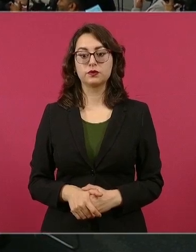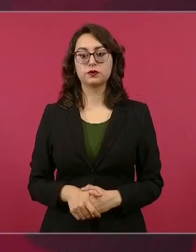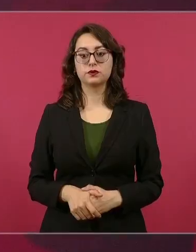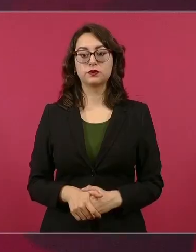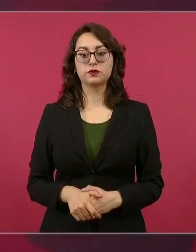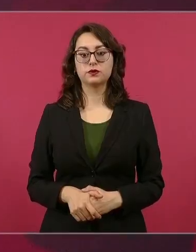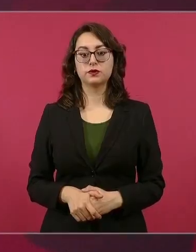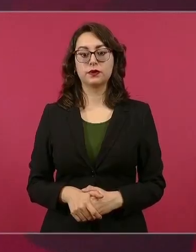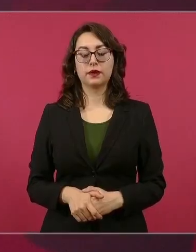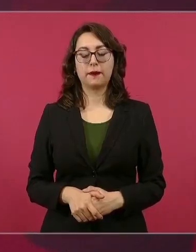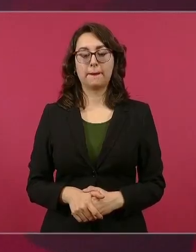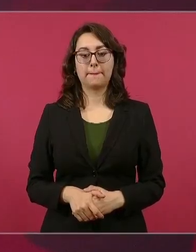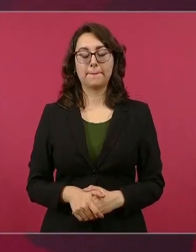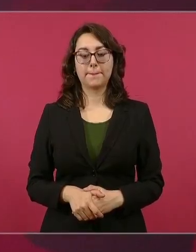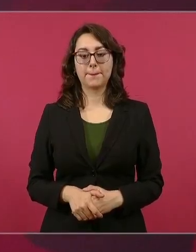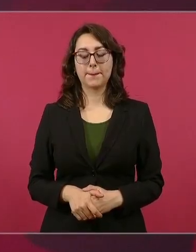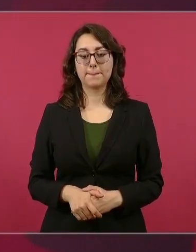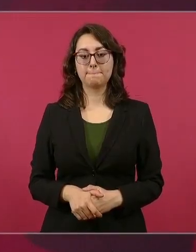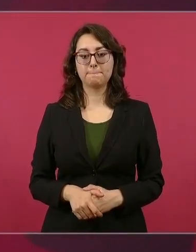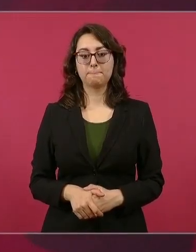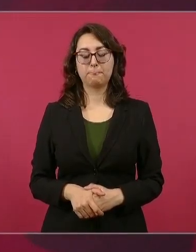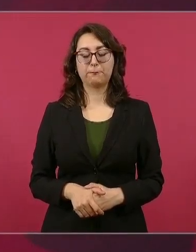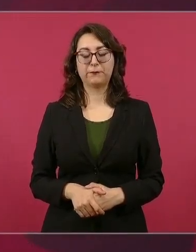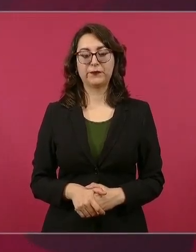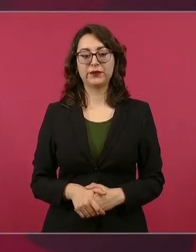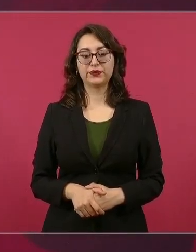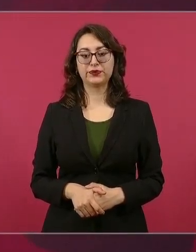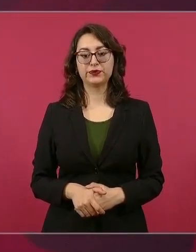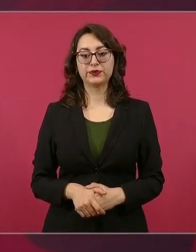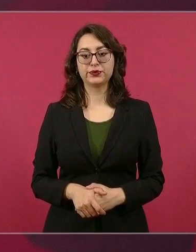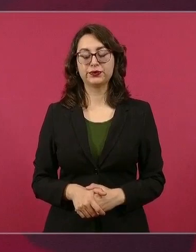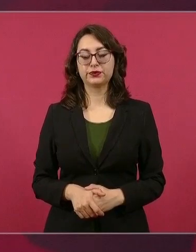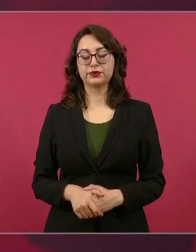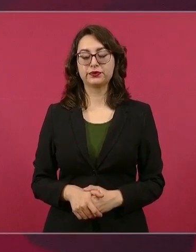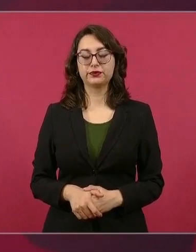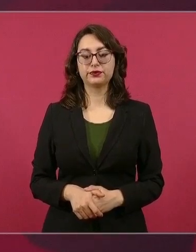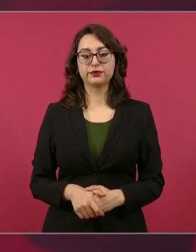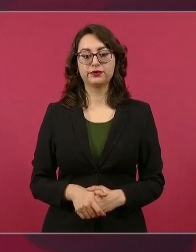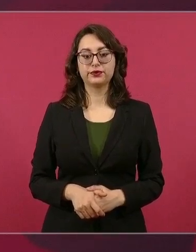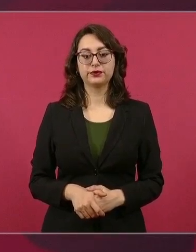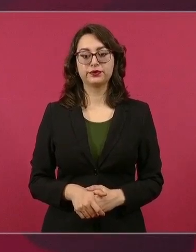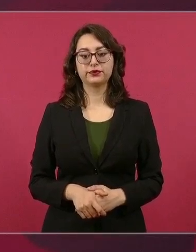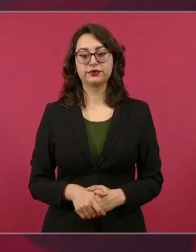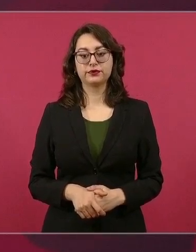mire, sí he estado al tanto de